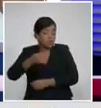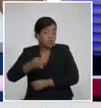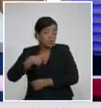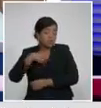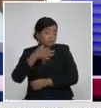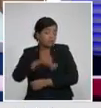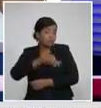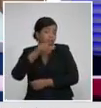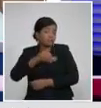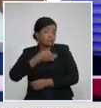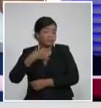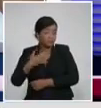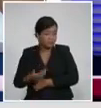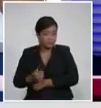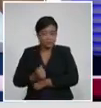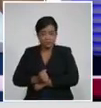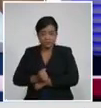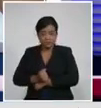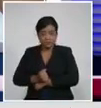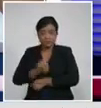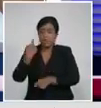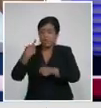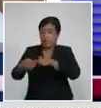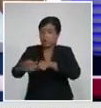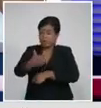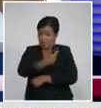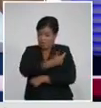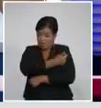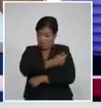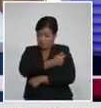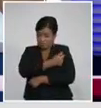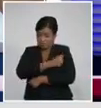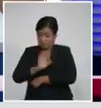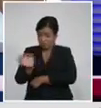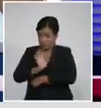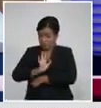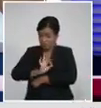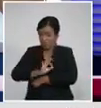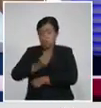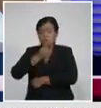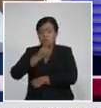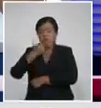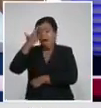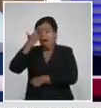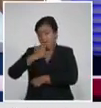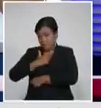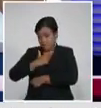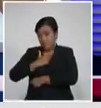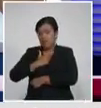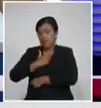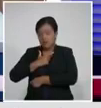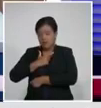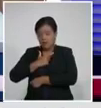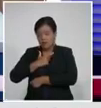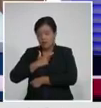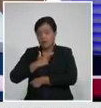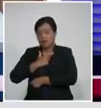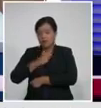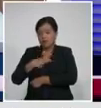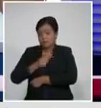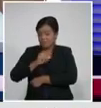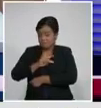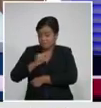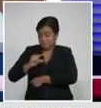del resto de las vacunas, en el mes de abril debemos presentar a la Agencia Regulatoria Cubana,